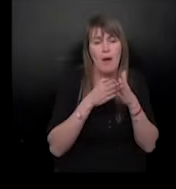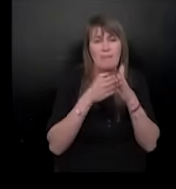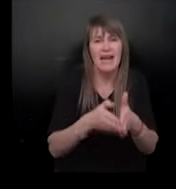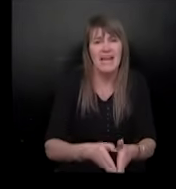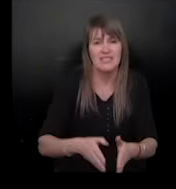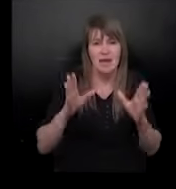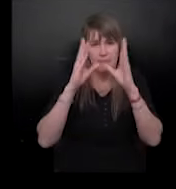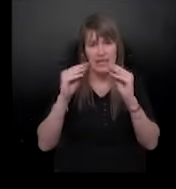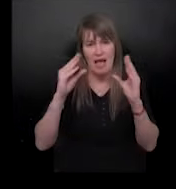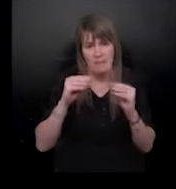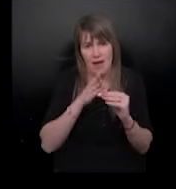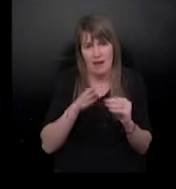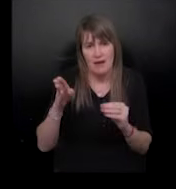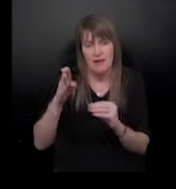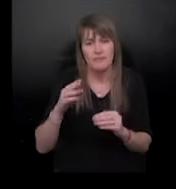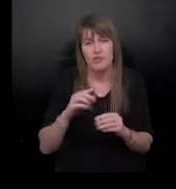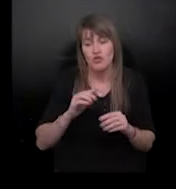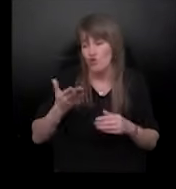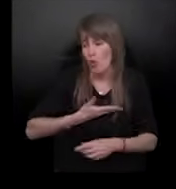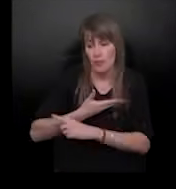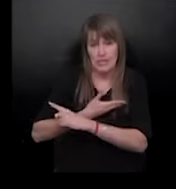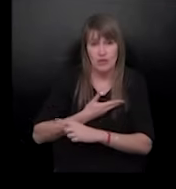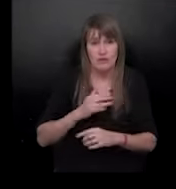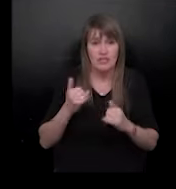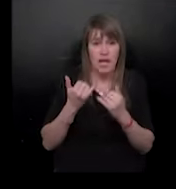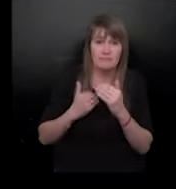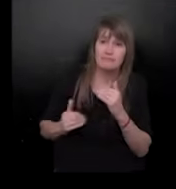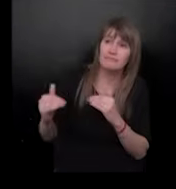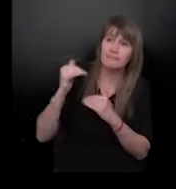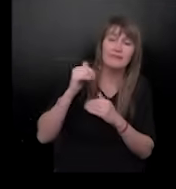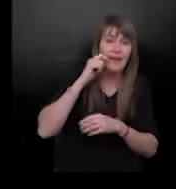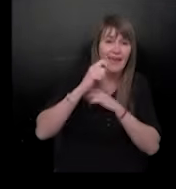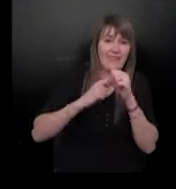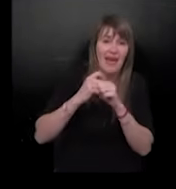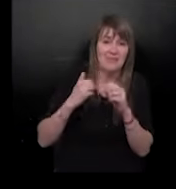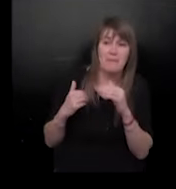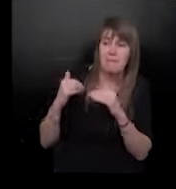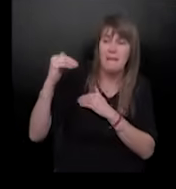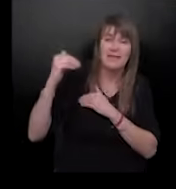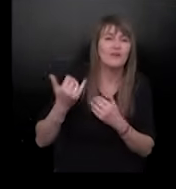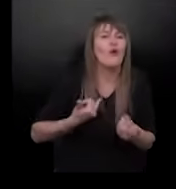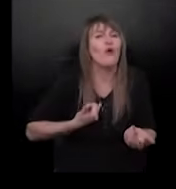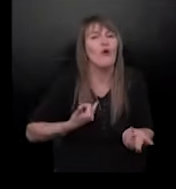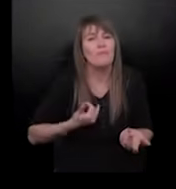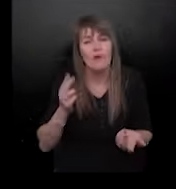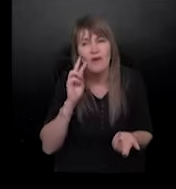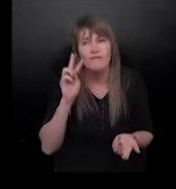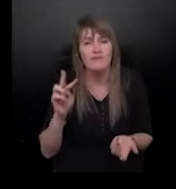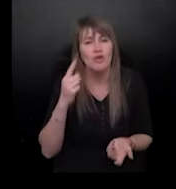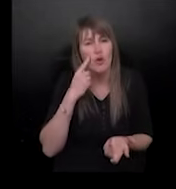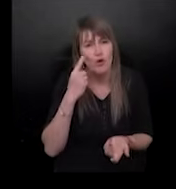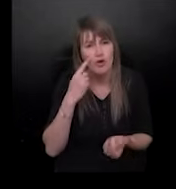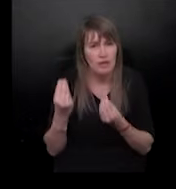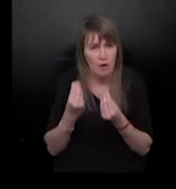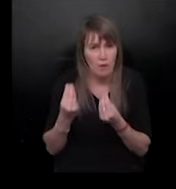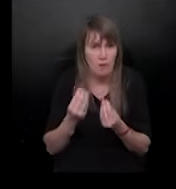Pinamar. Todos tus sobrinos ya superamos tu edad y juntos nos imaginamos cómo sería haberte conocido, más allá